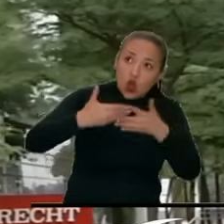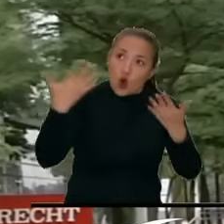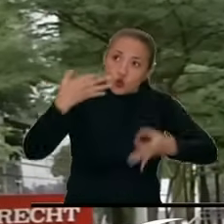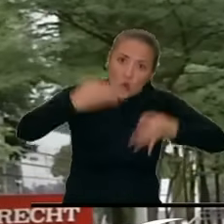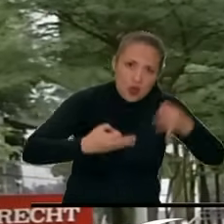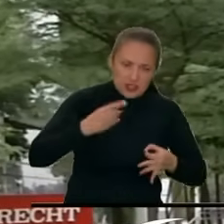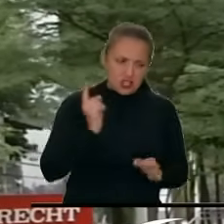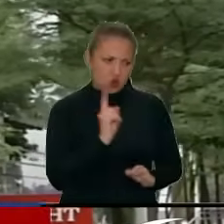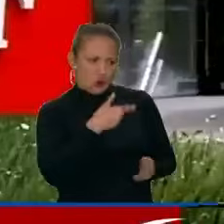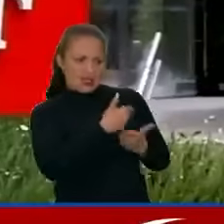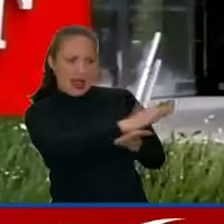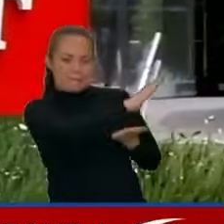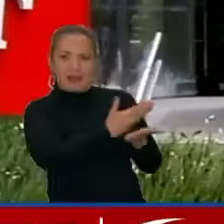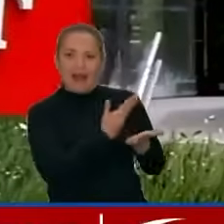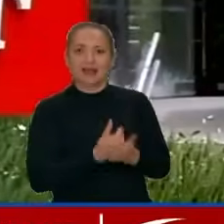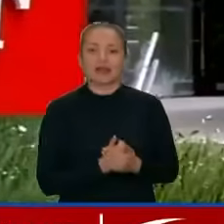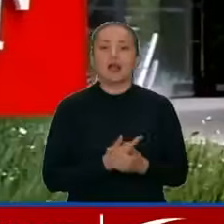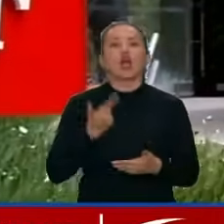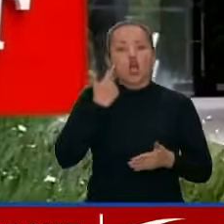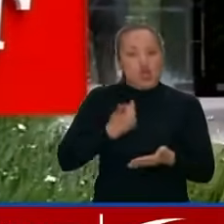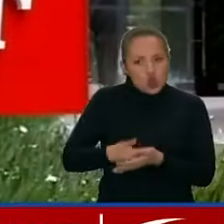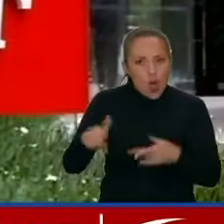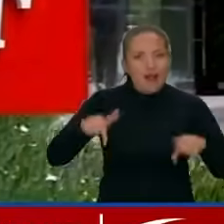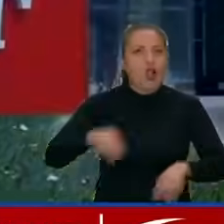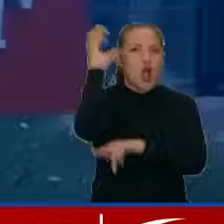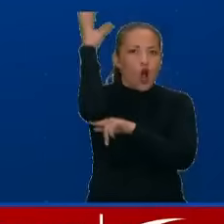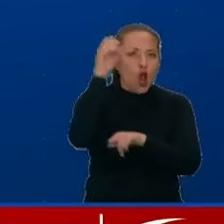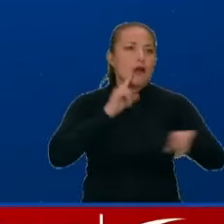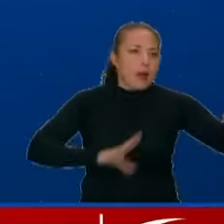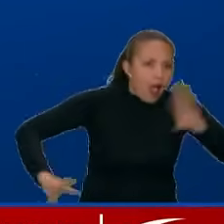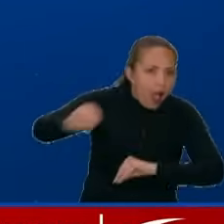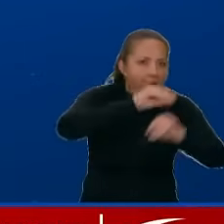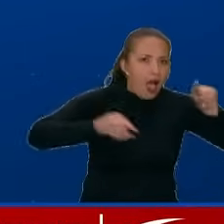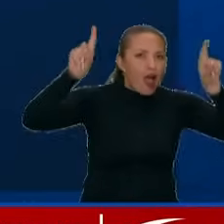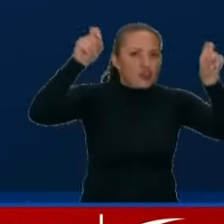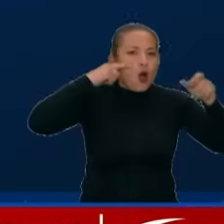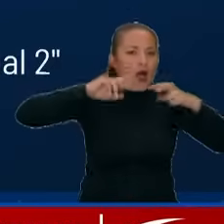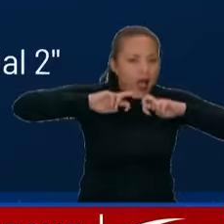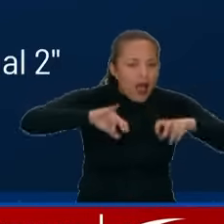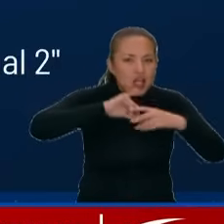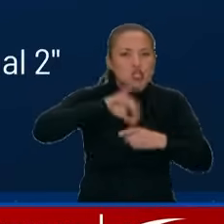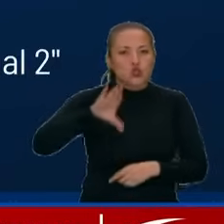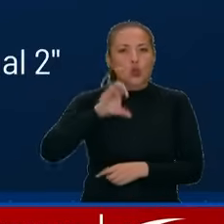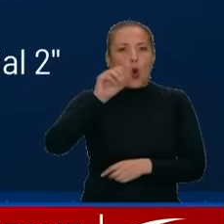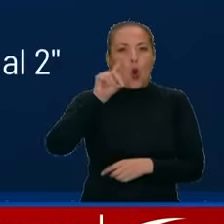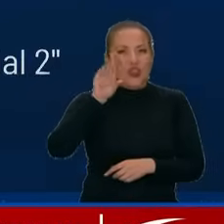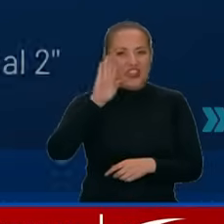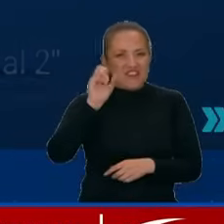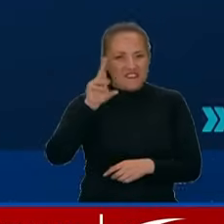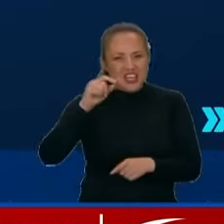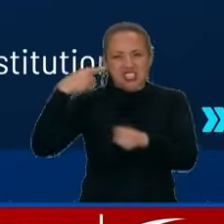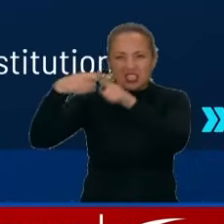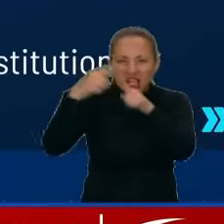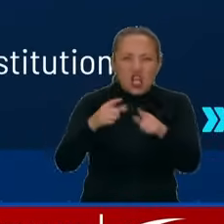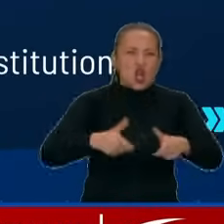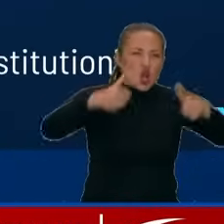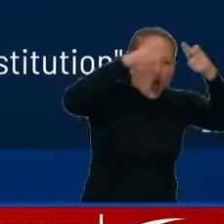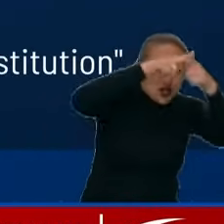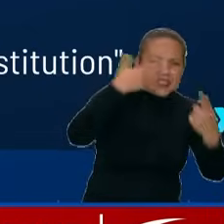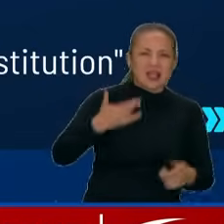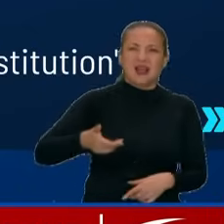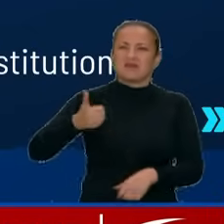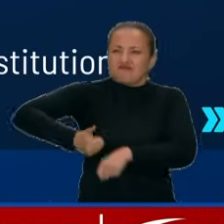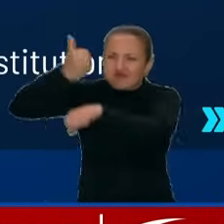la corrupción es un mal que sigue gravitando en Colombia ejecutivos funcionarios gubernamentales congresistas intermediarios